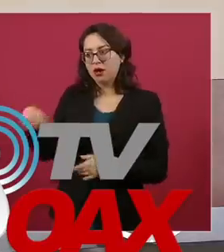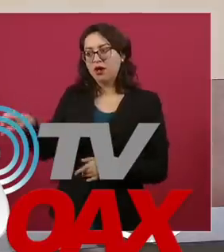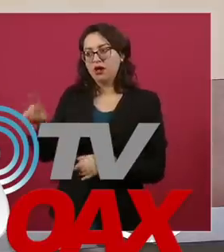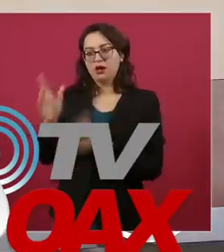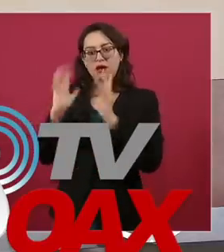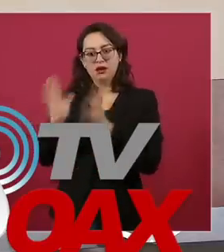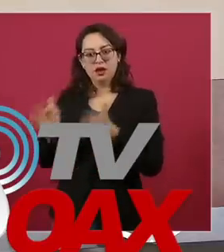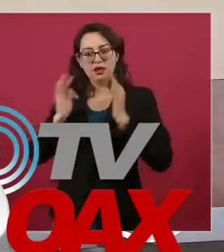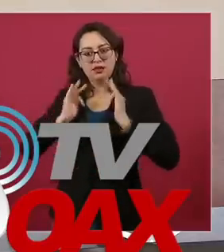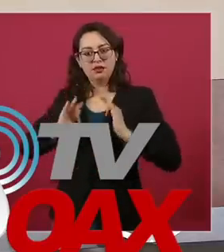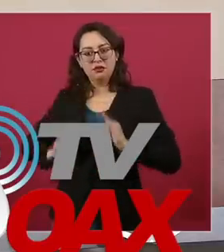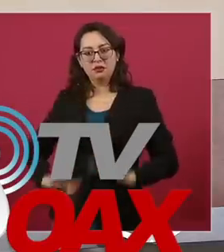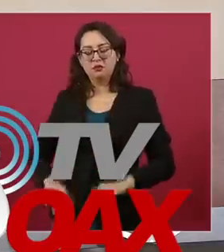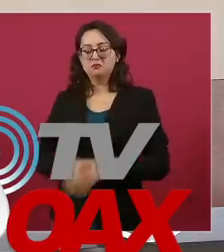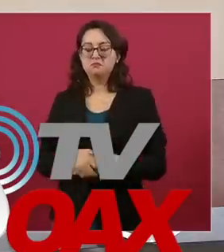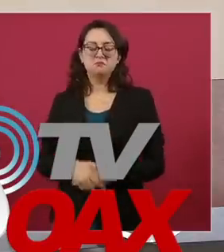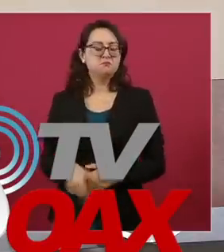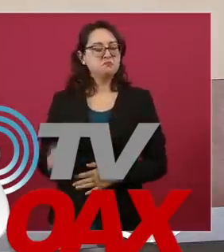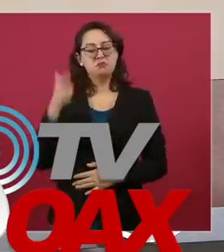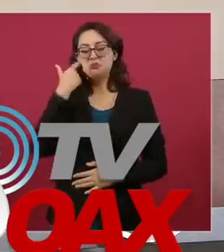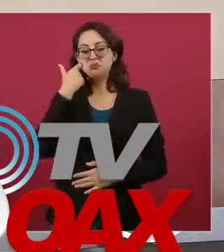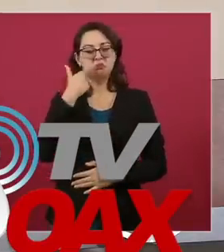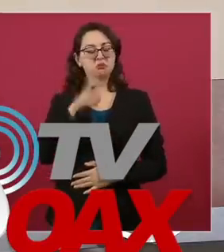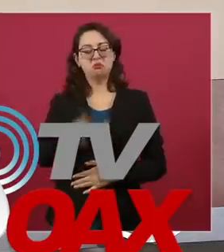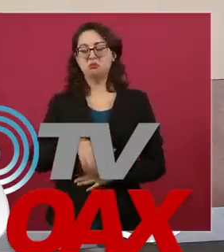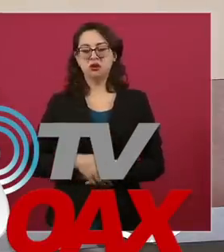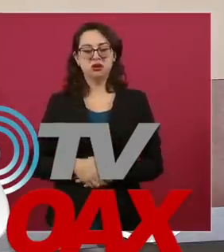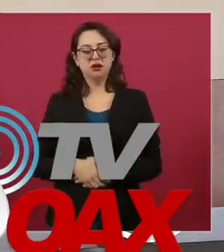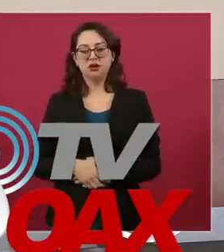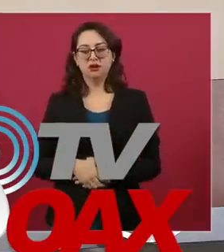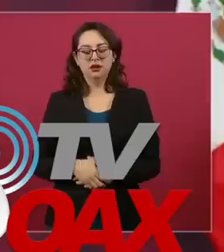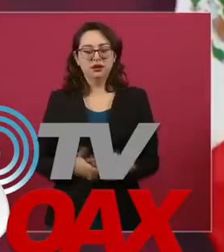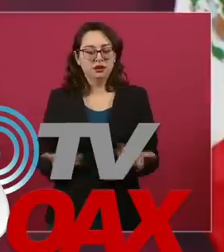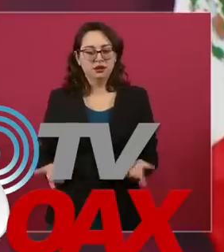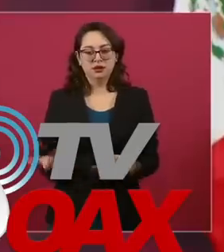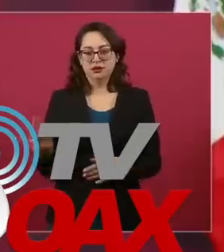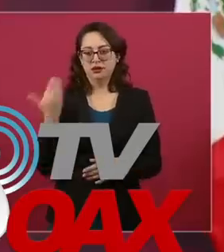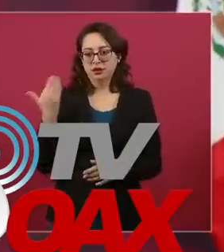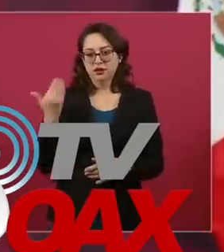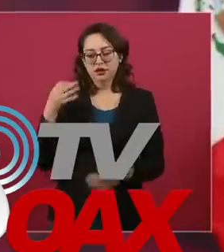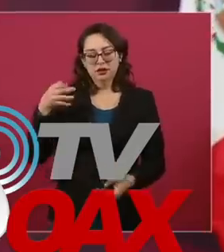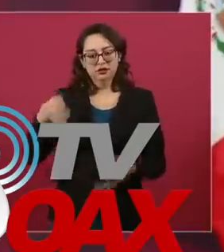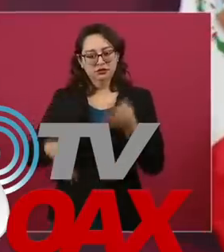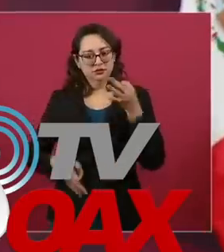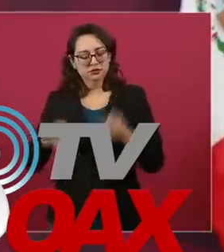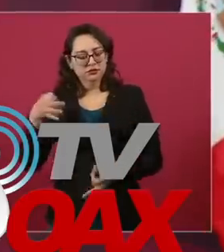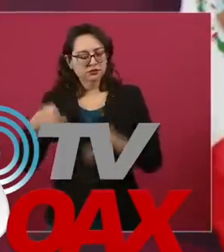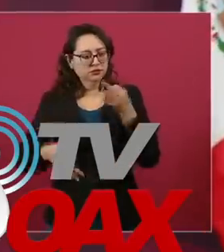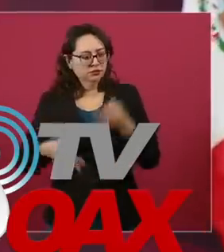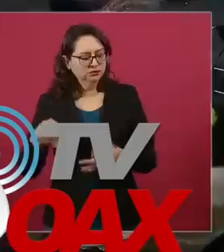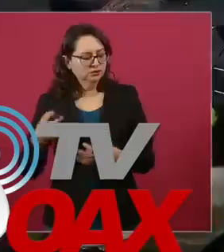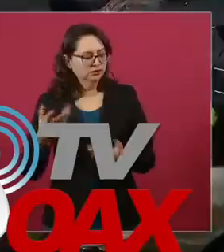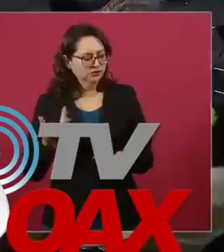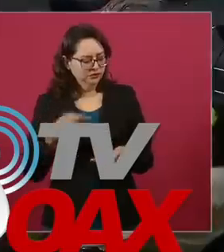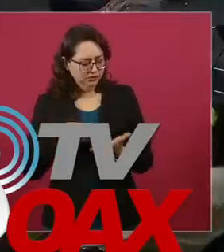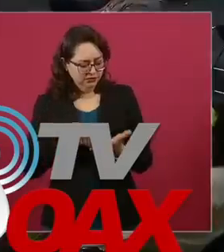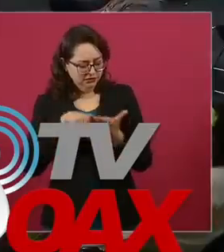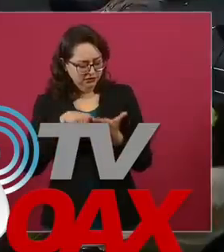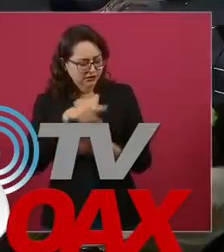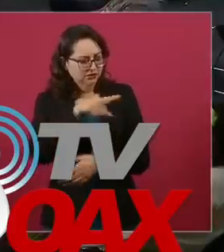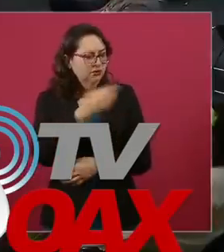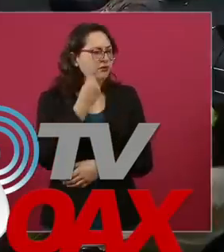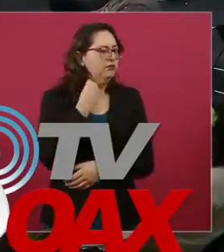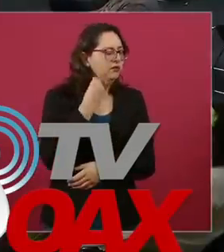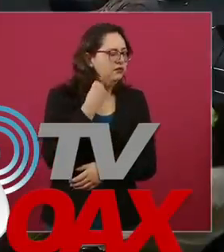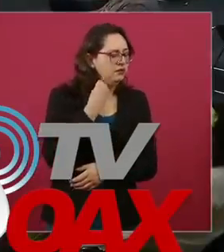que no es válido lo que están planteando estos abogados, ¿no?, y este grupo de trabajadores, pero ya se